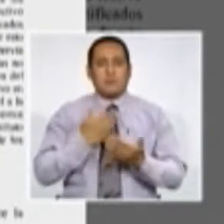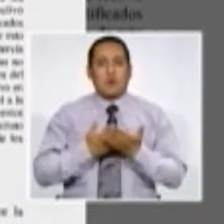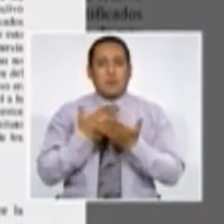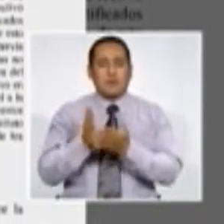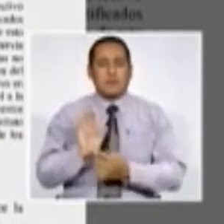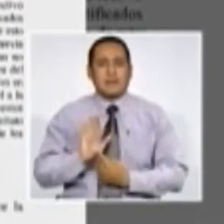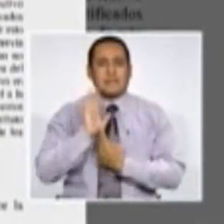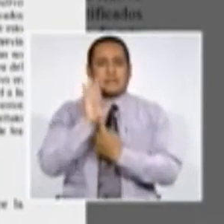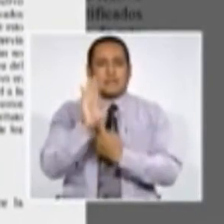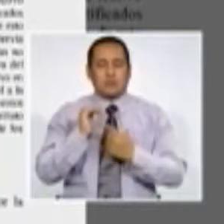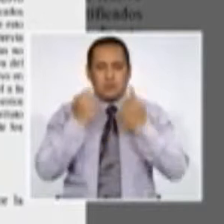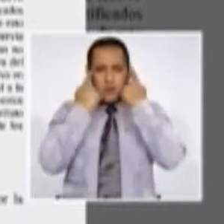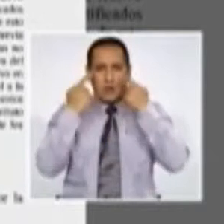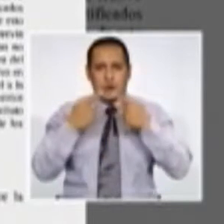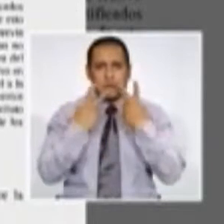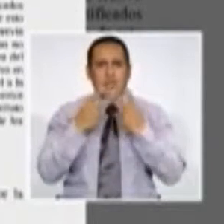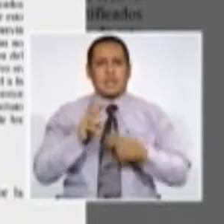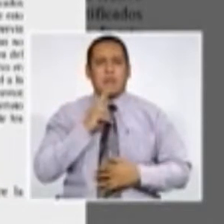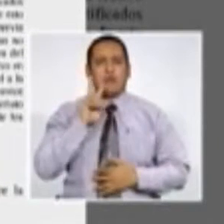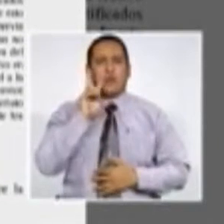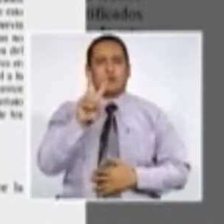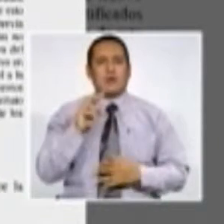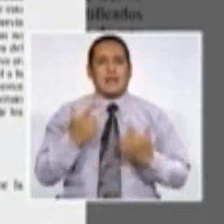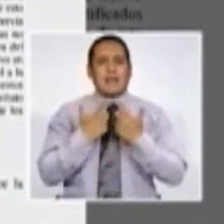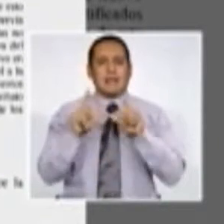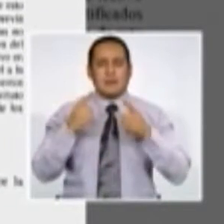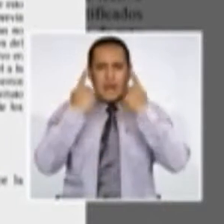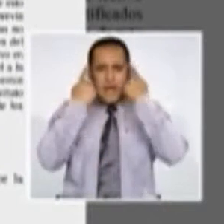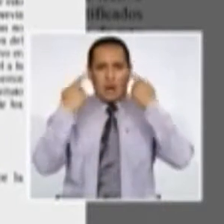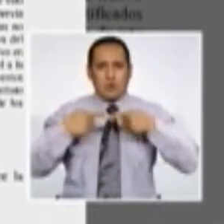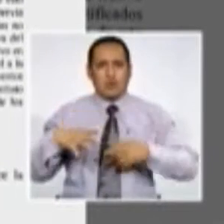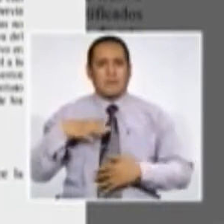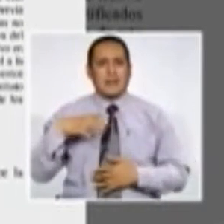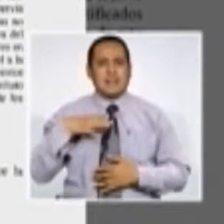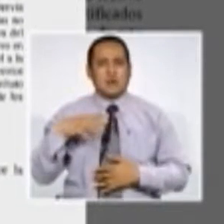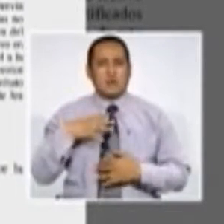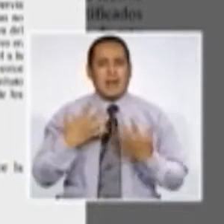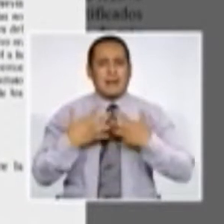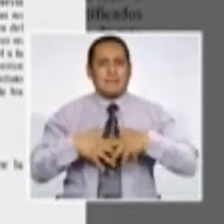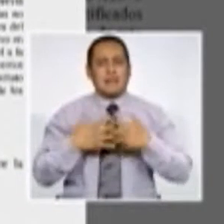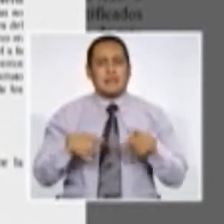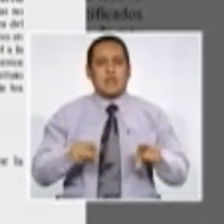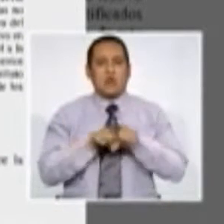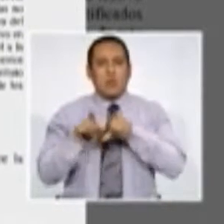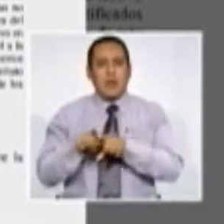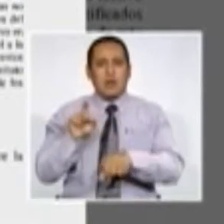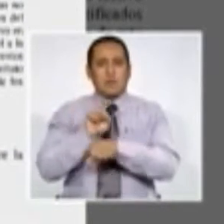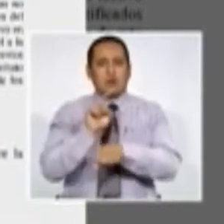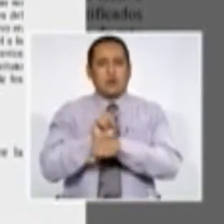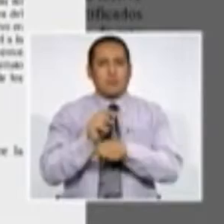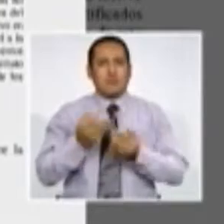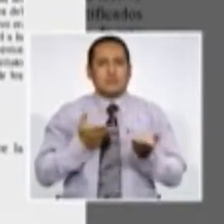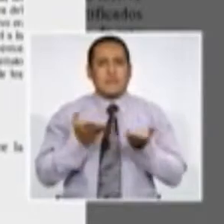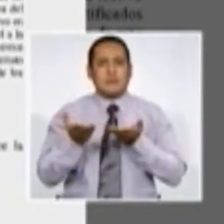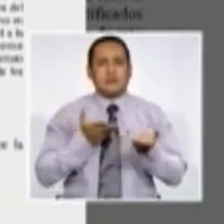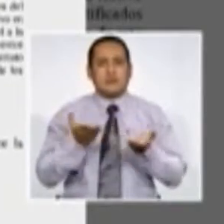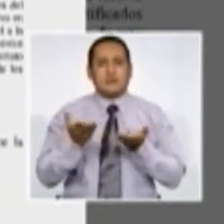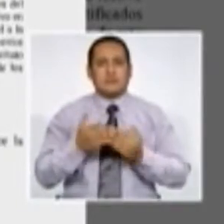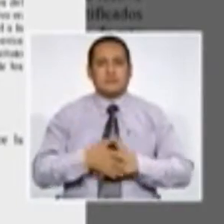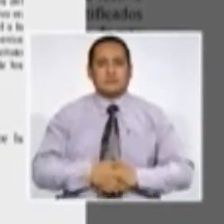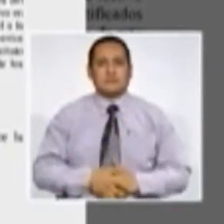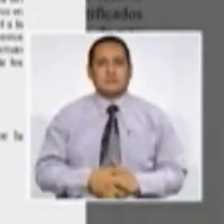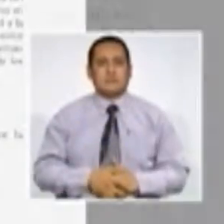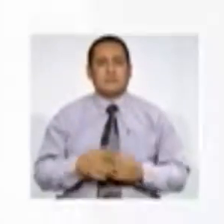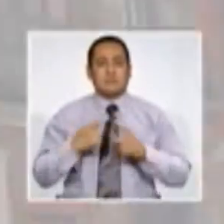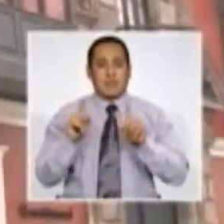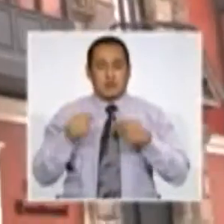2, sustentando sus argumentos en la violación a la libre iniciativa privada y en la educación como un